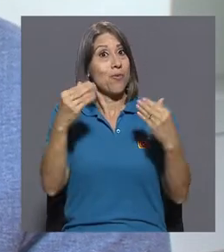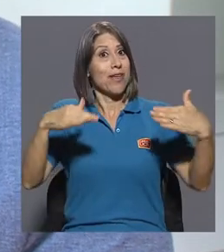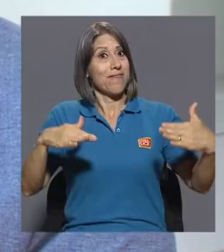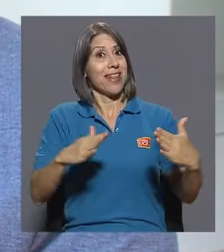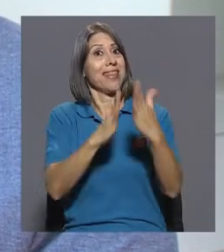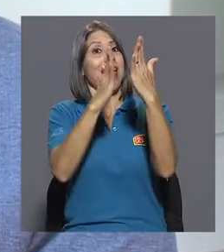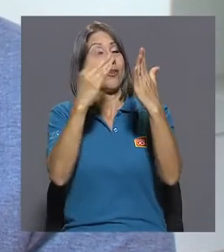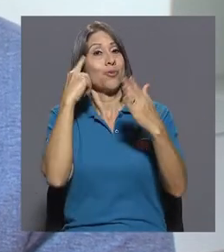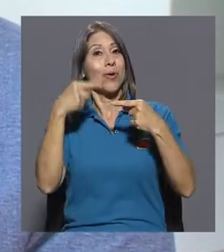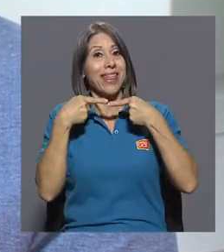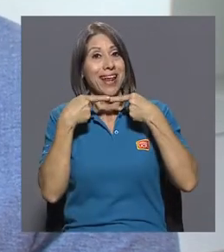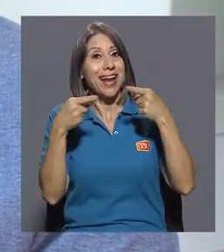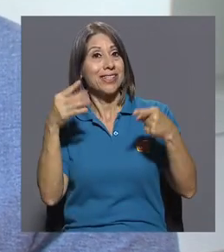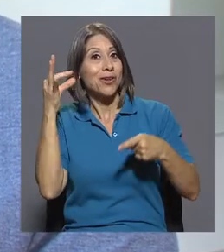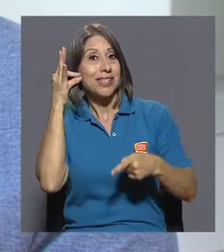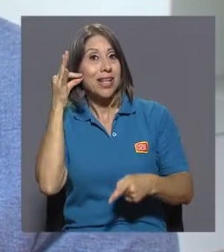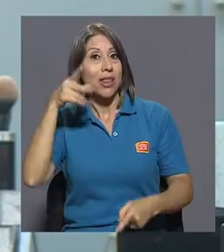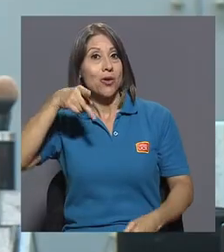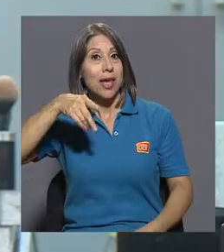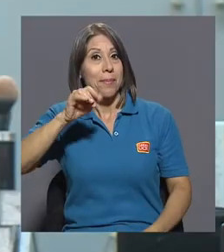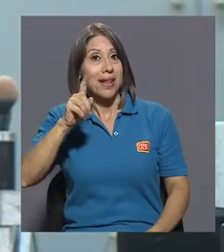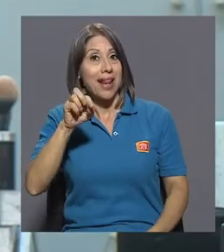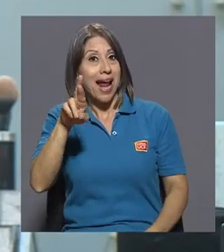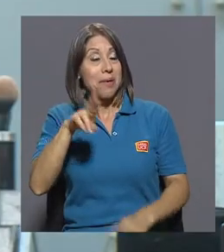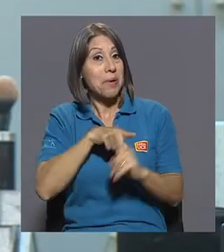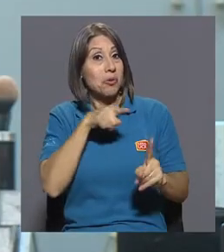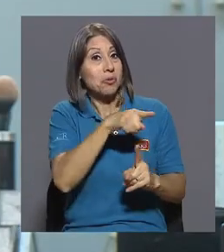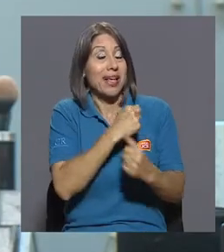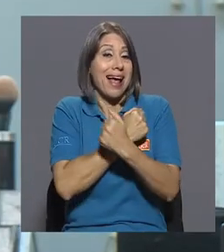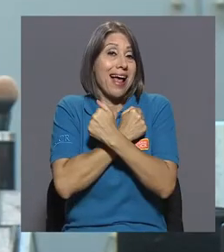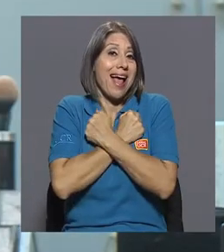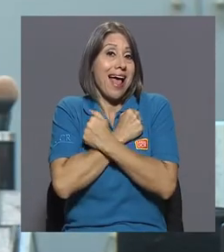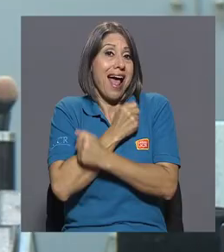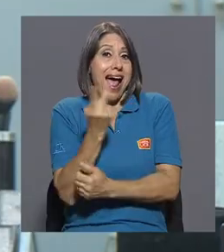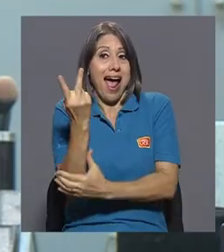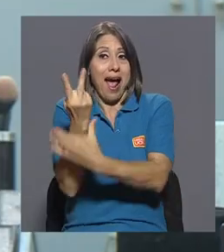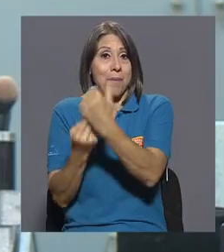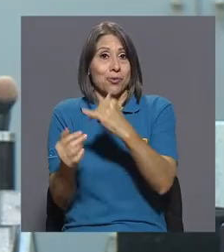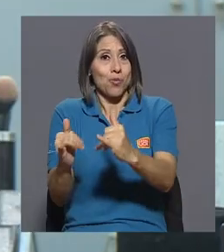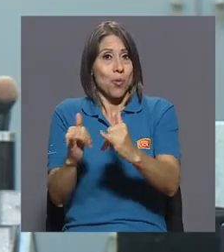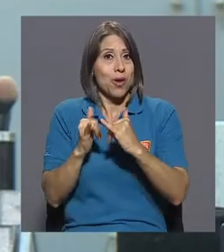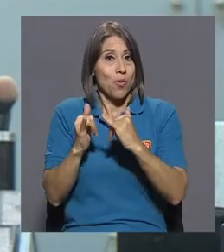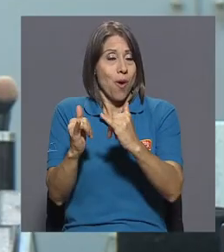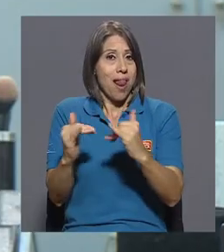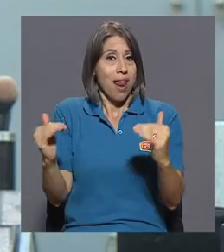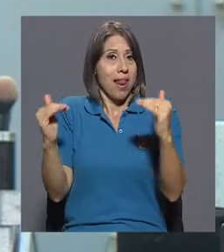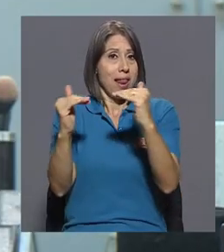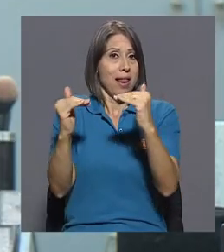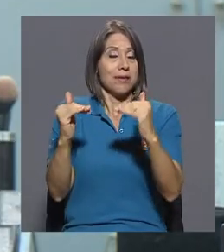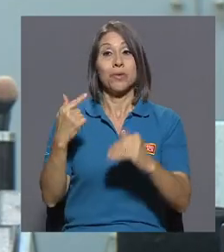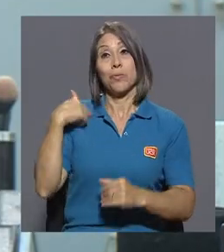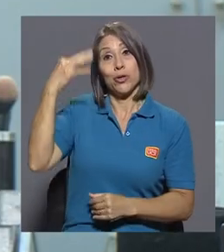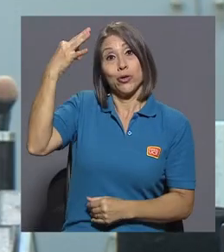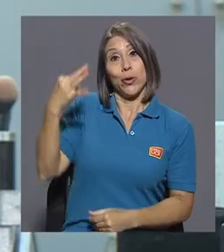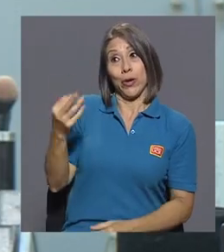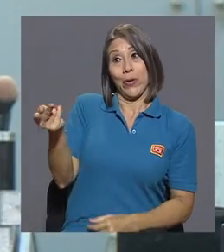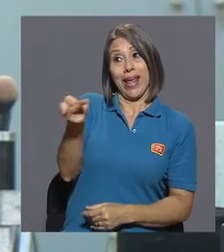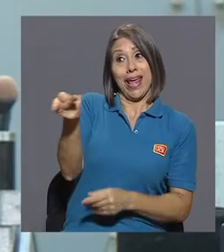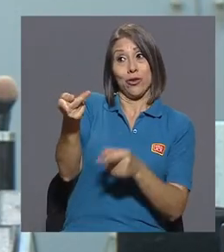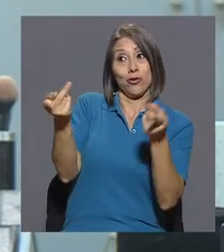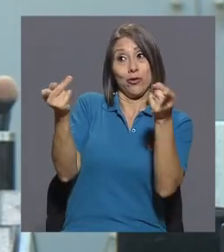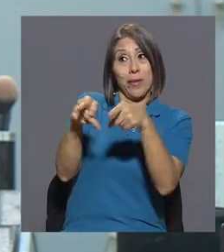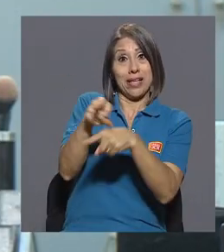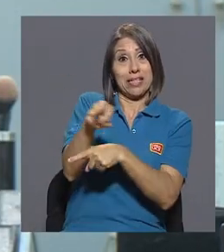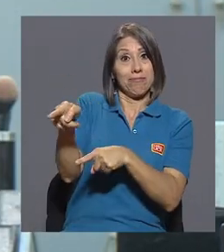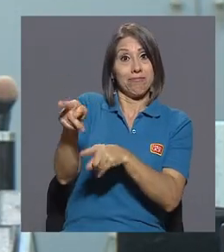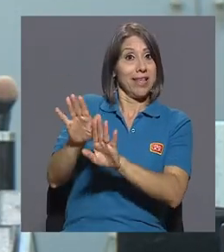siempre les manifiesta un cariño a los dos por igual, muy amplio. Yo creo que, bueno, lo de ellos es totalmente de ellos, no tienen nada, yo no tengo